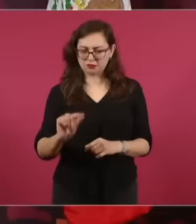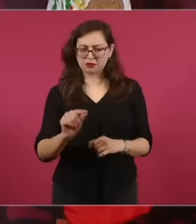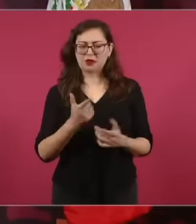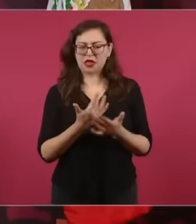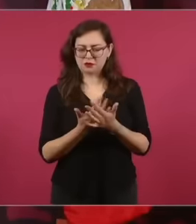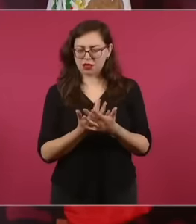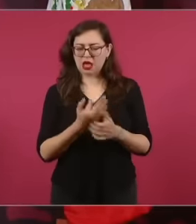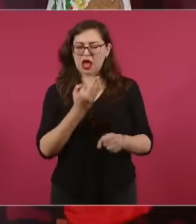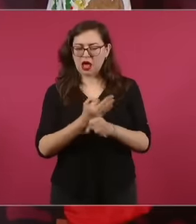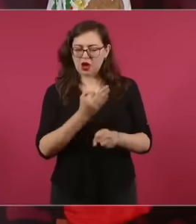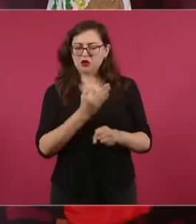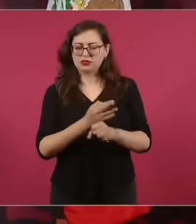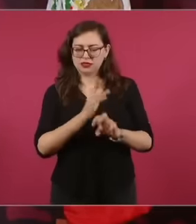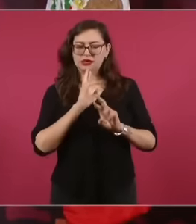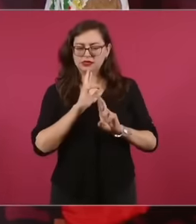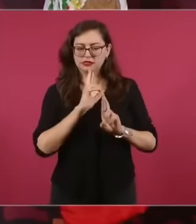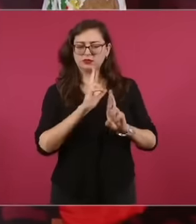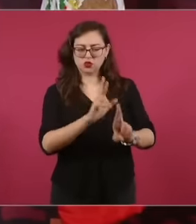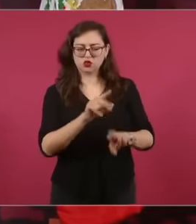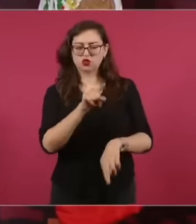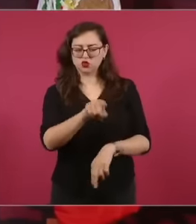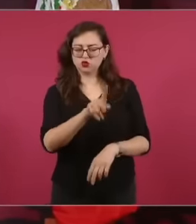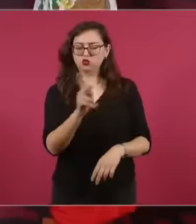o sea, sobre